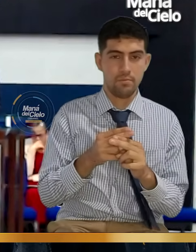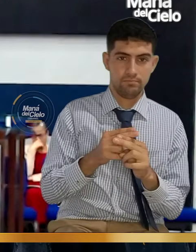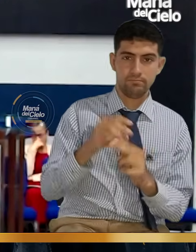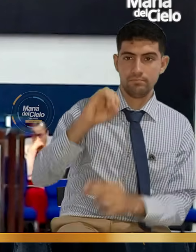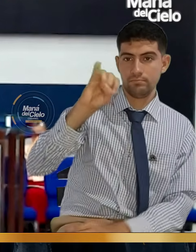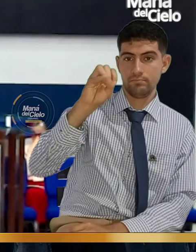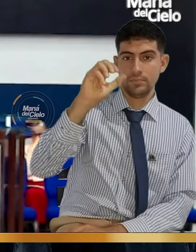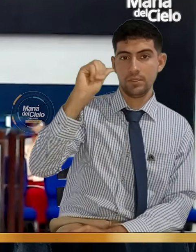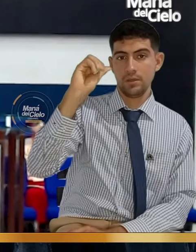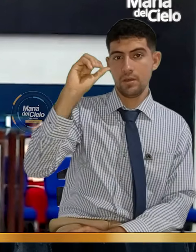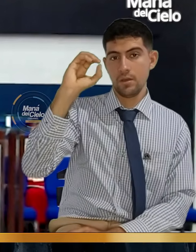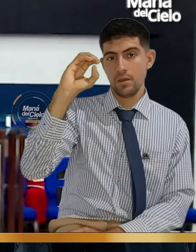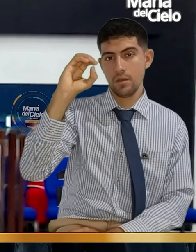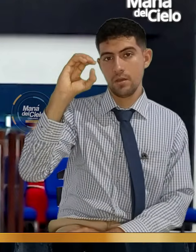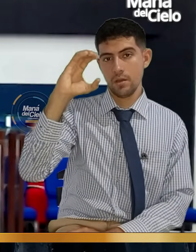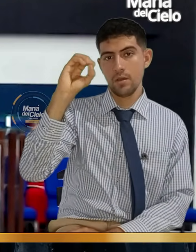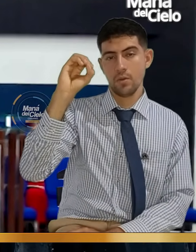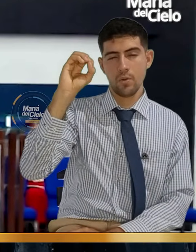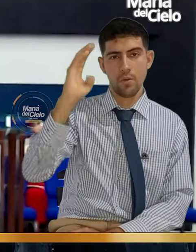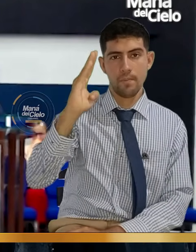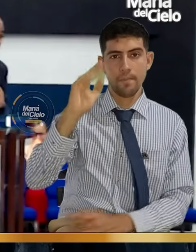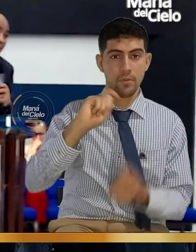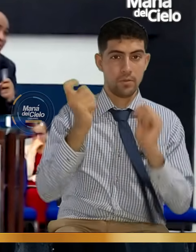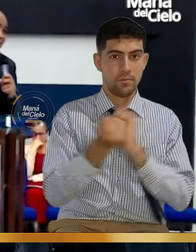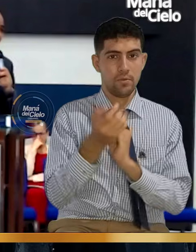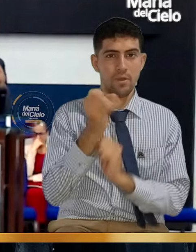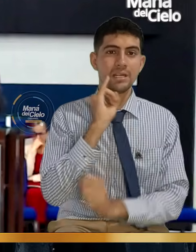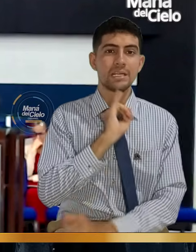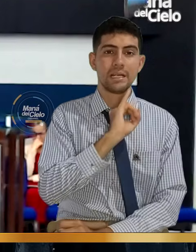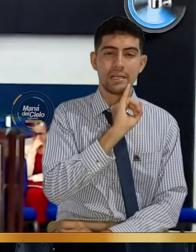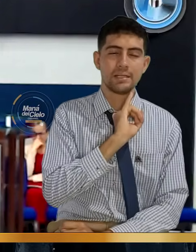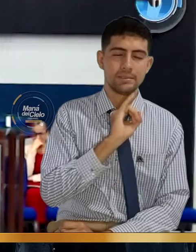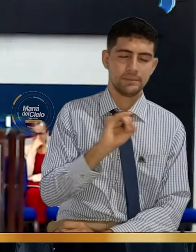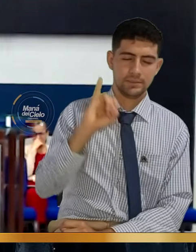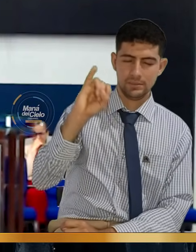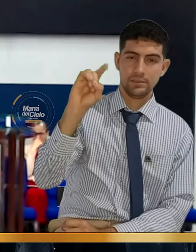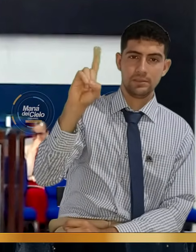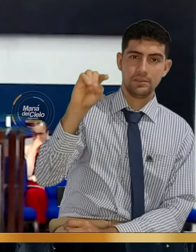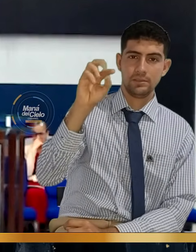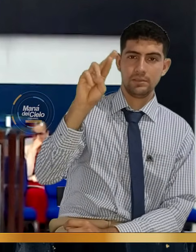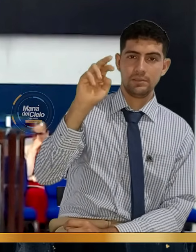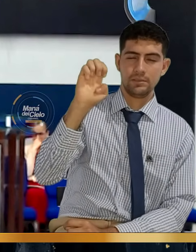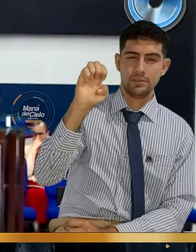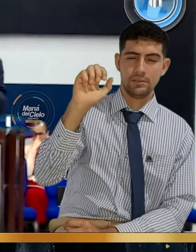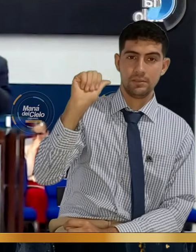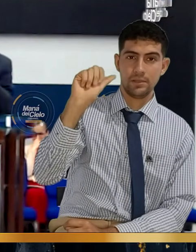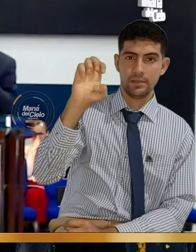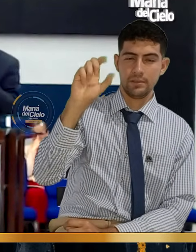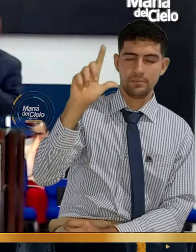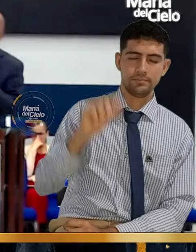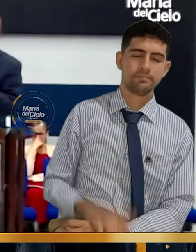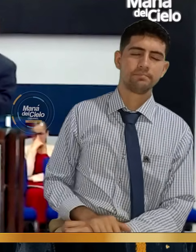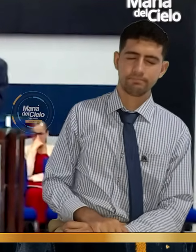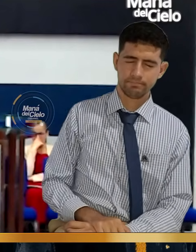Egipto. Pero otra vez se cumple la palabra. Lo mismo que pasó con Abraham, que